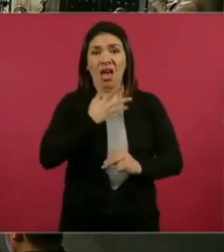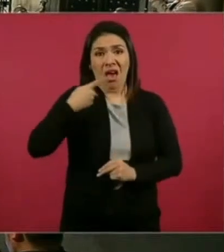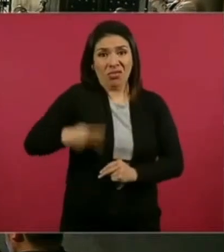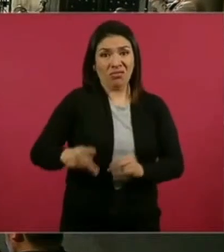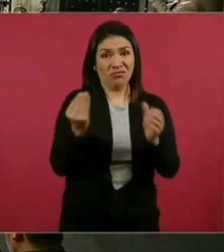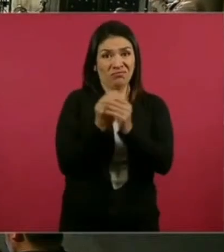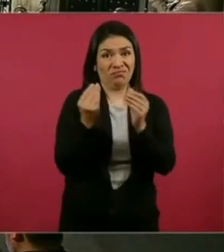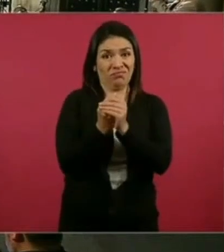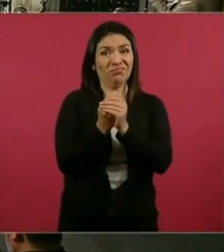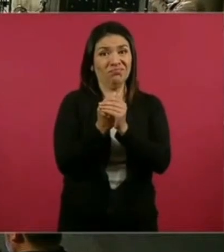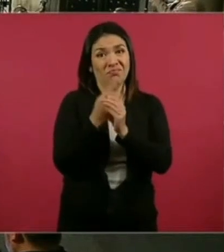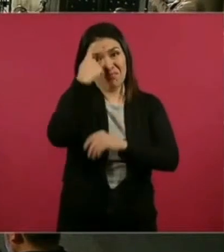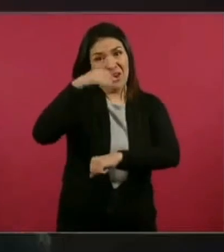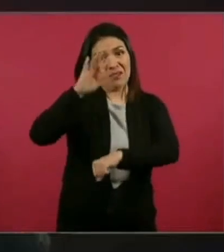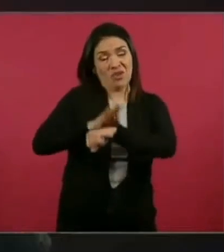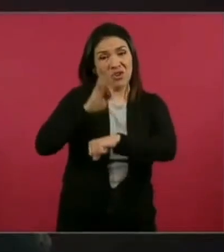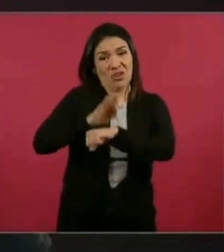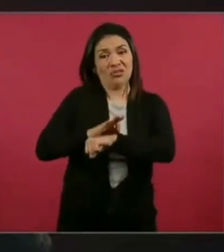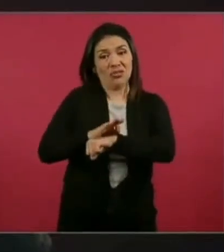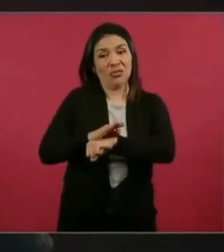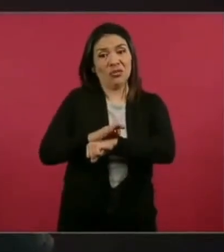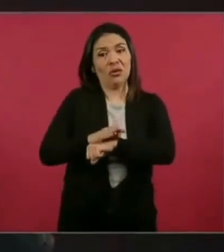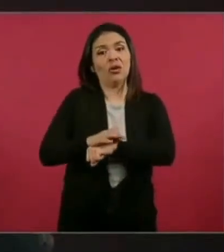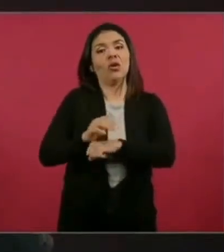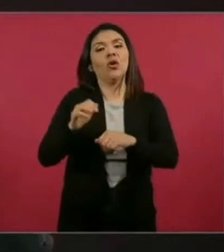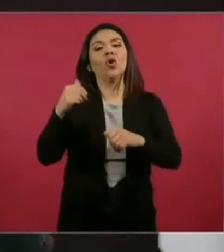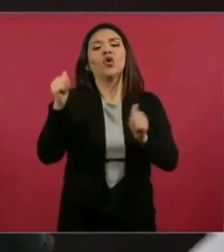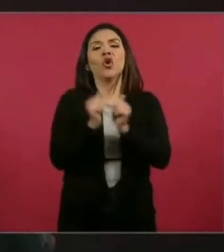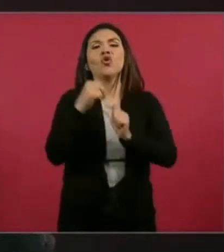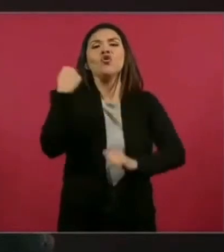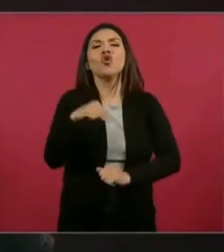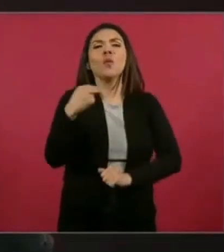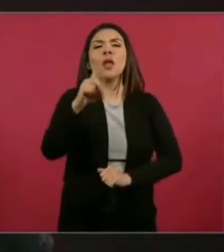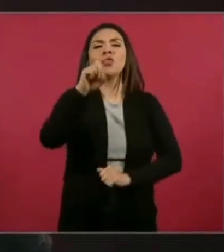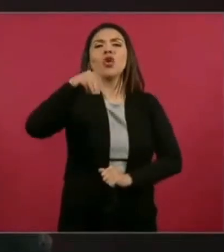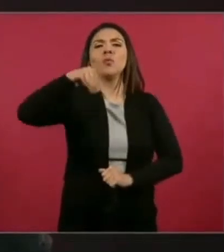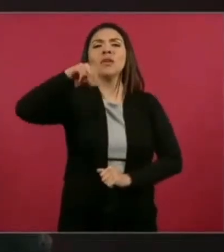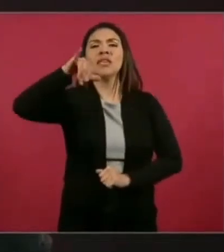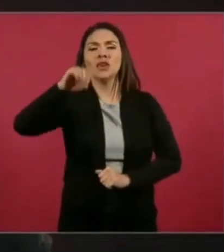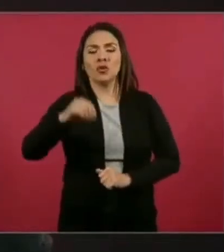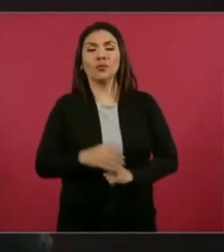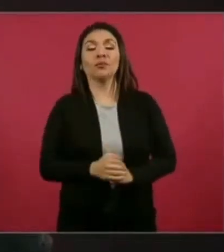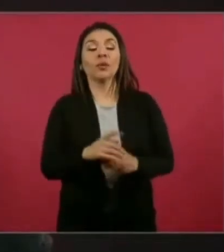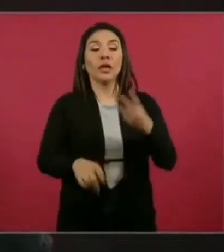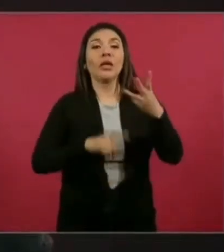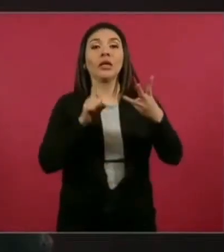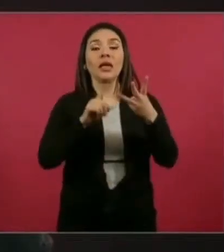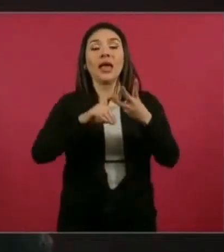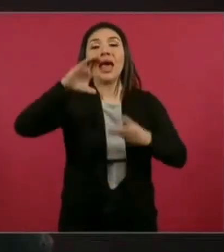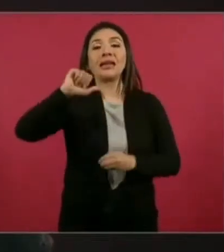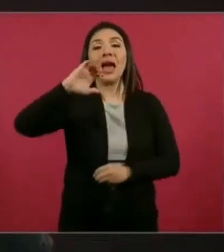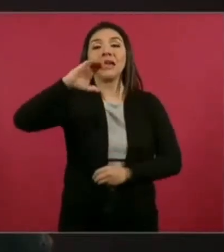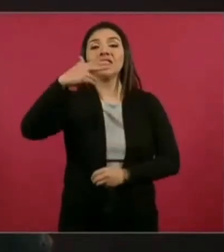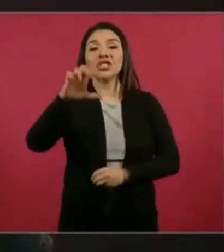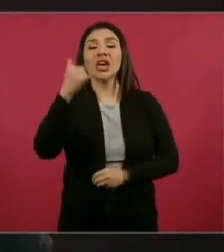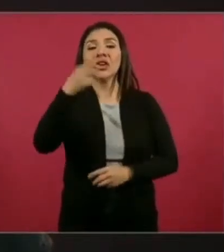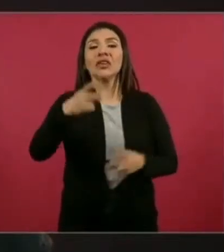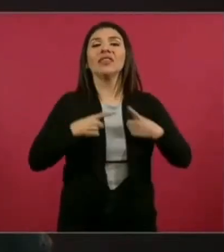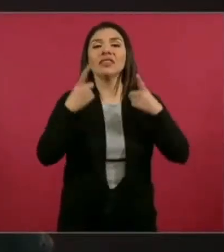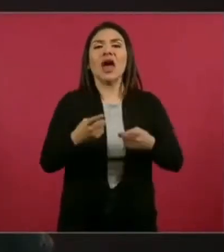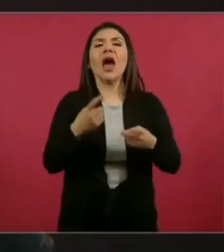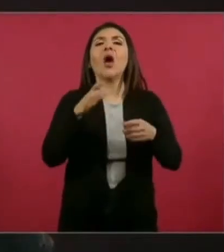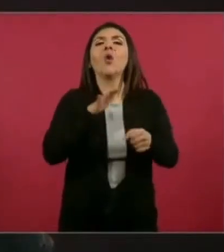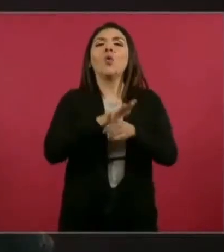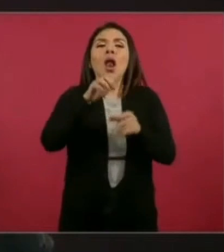tipo de servicios de nombres de dominio, un servicio de caché y entrega de